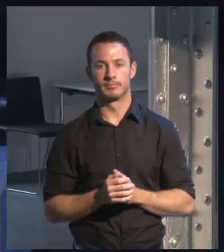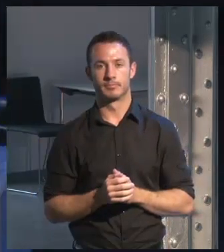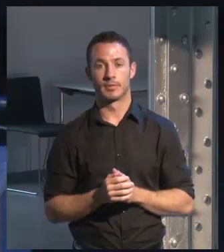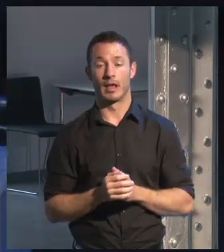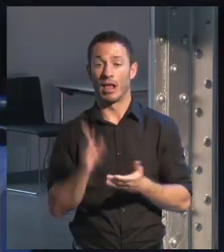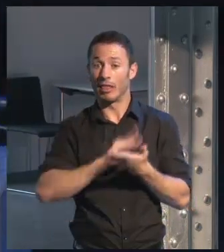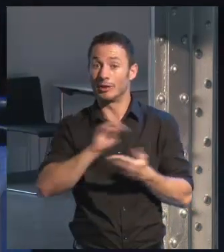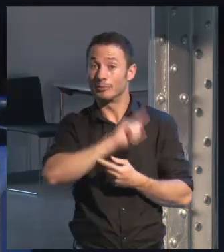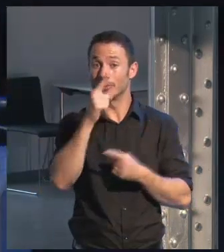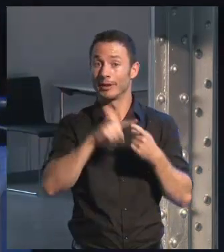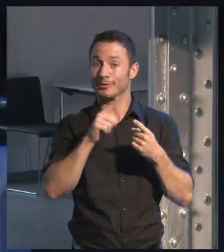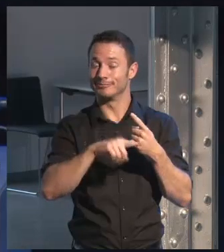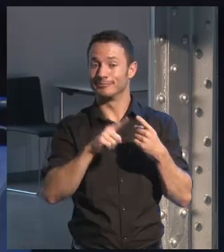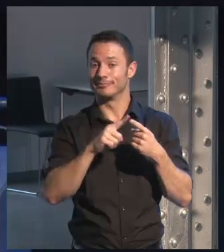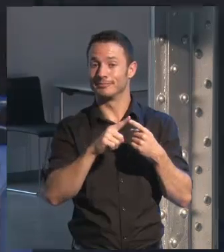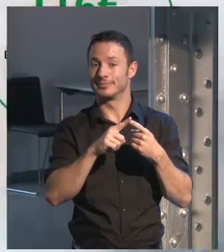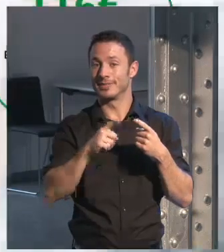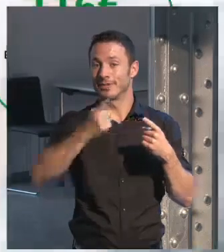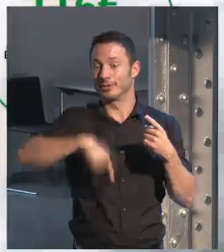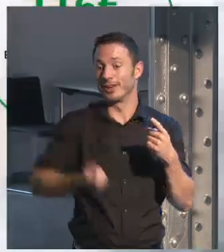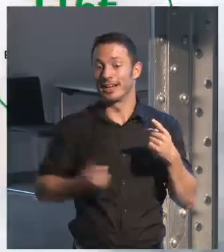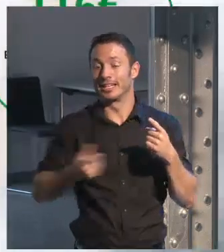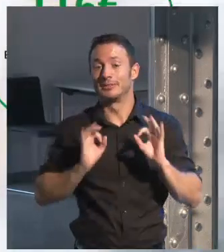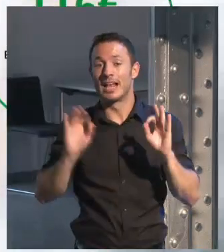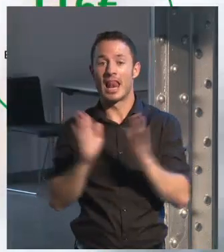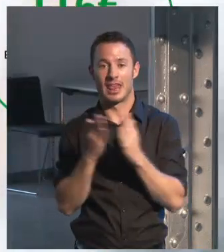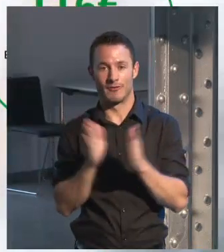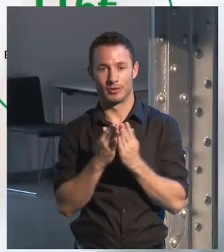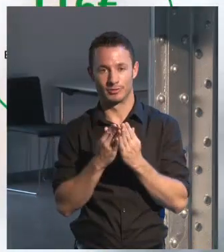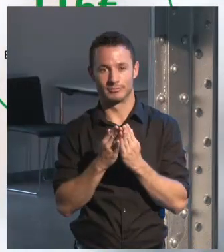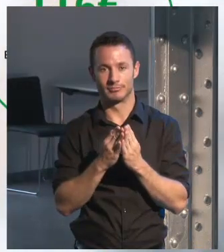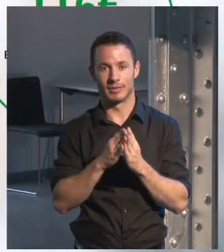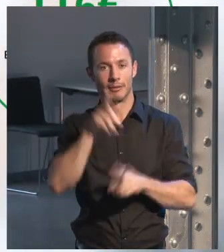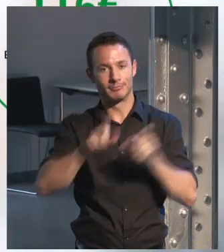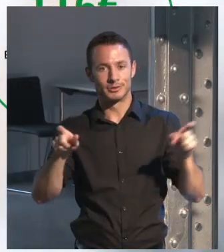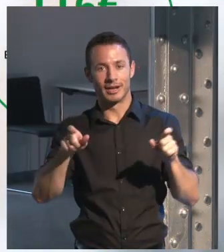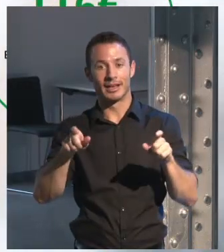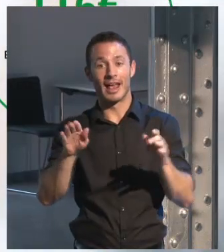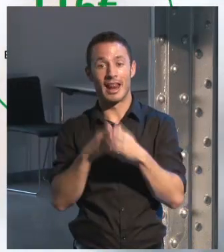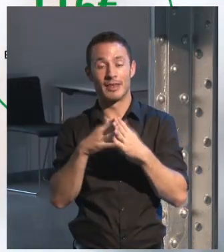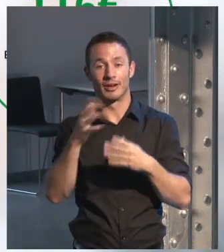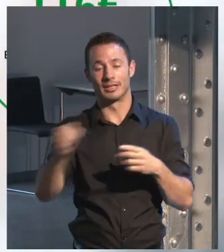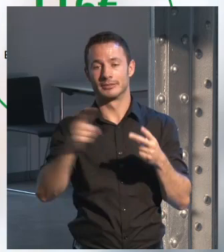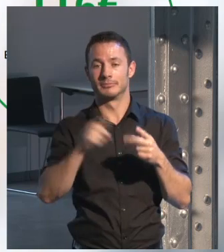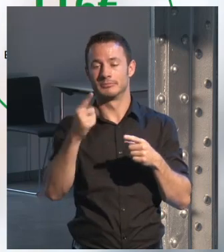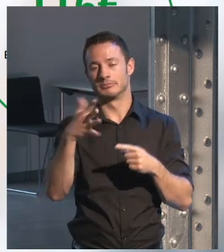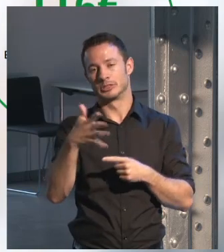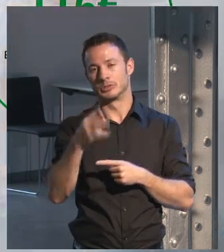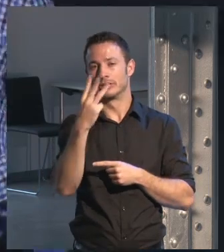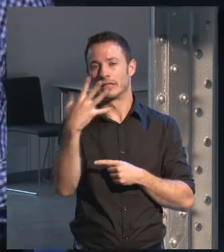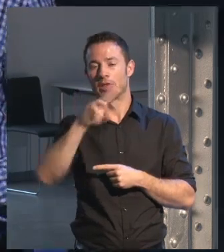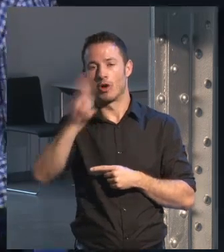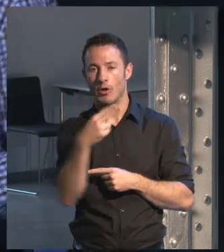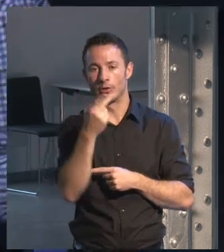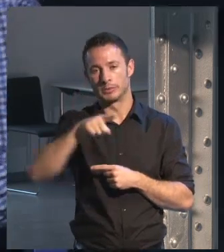El primer dato es lo que nos gastamos en libros. La gente que compra libros se gasta en media 35 euros al